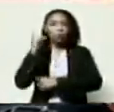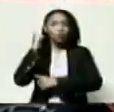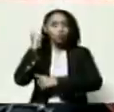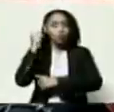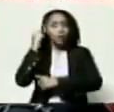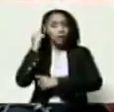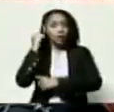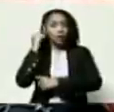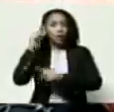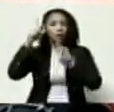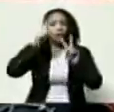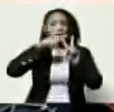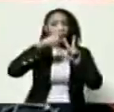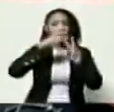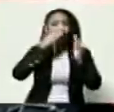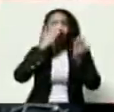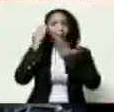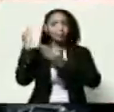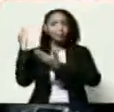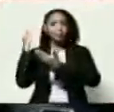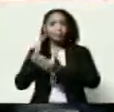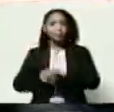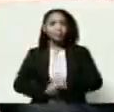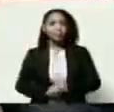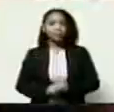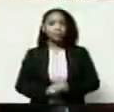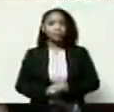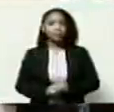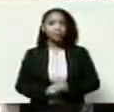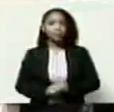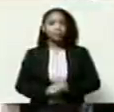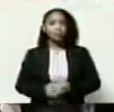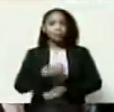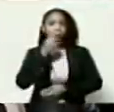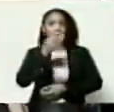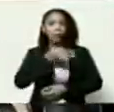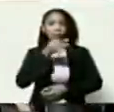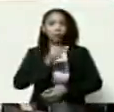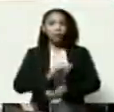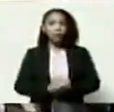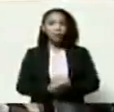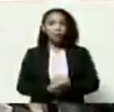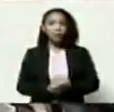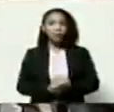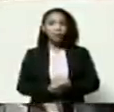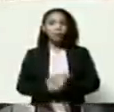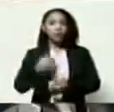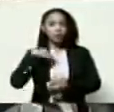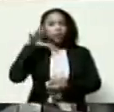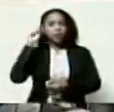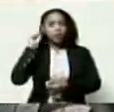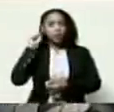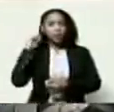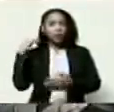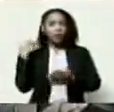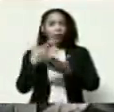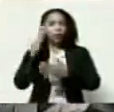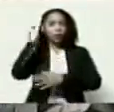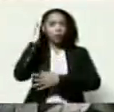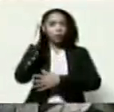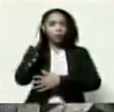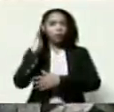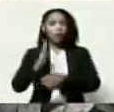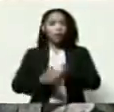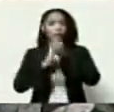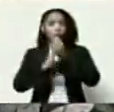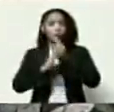Bolívar por Venezolana de Televisión. Buenas tardes. Buenas tardes. Entiendo que durante el Congreso los delegados evaluaron temas